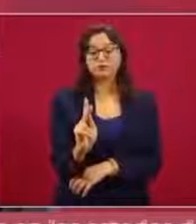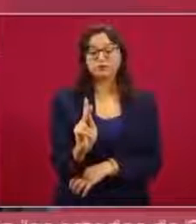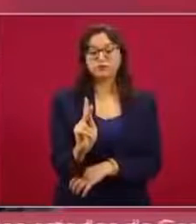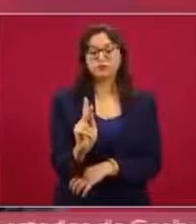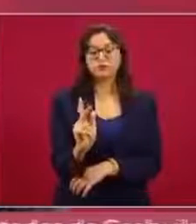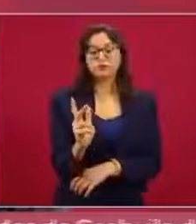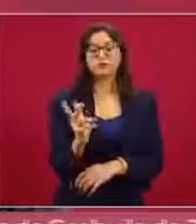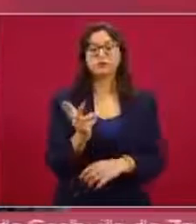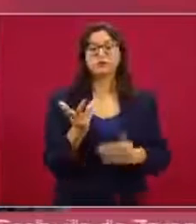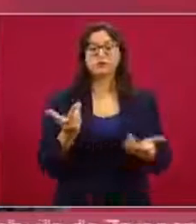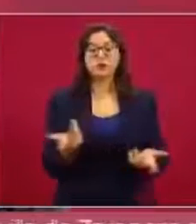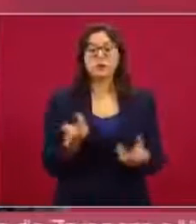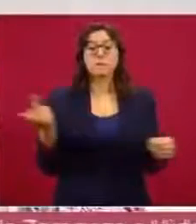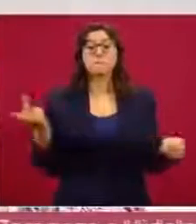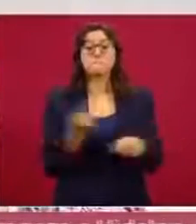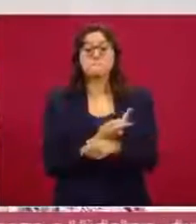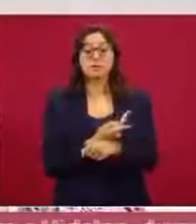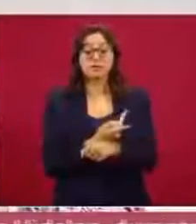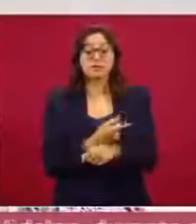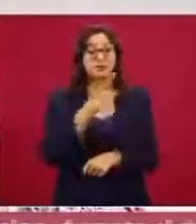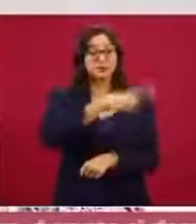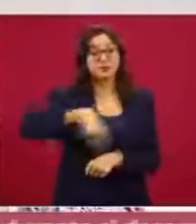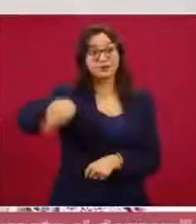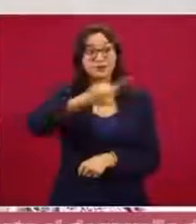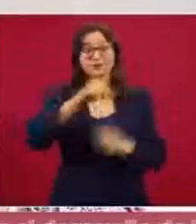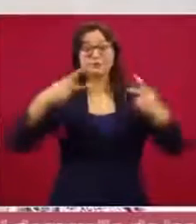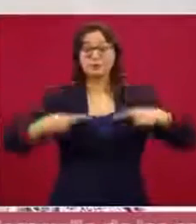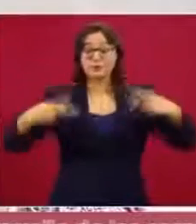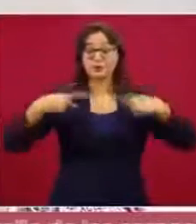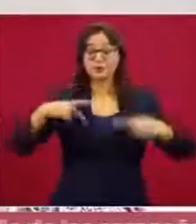los márgenes de ganancia